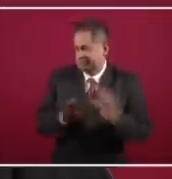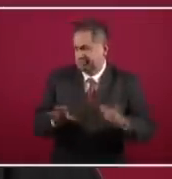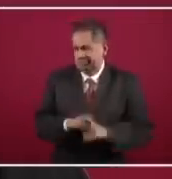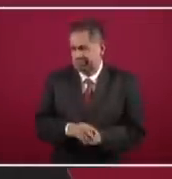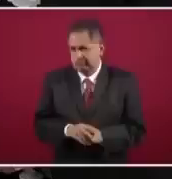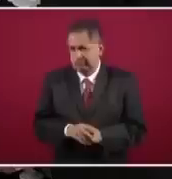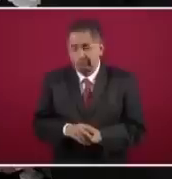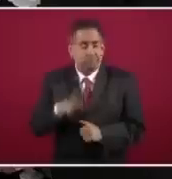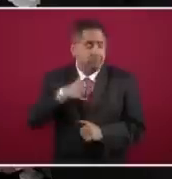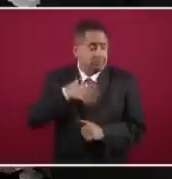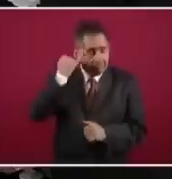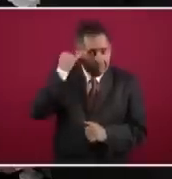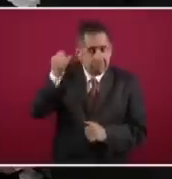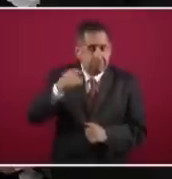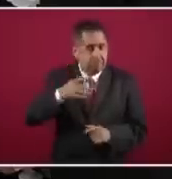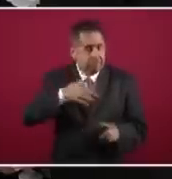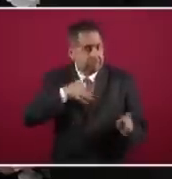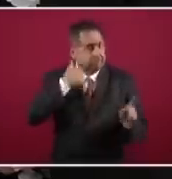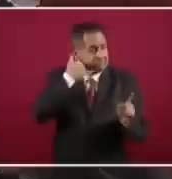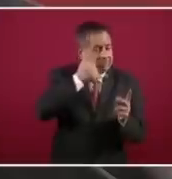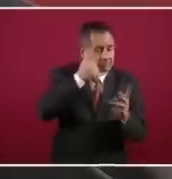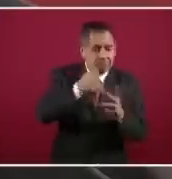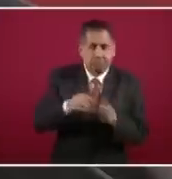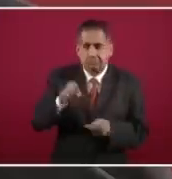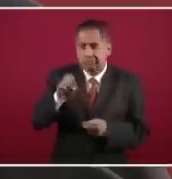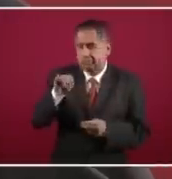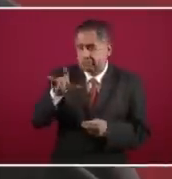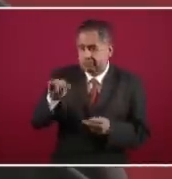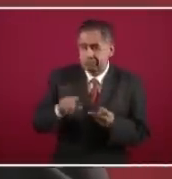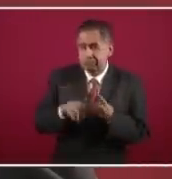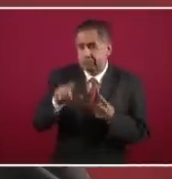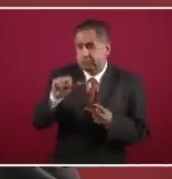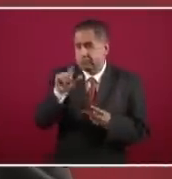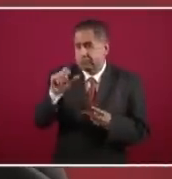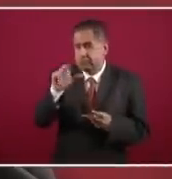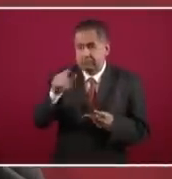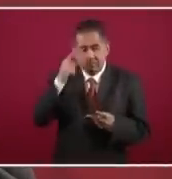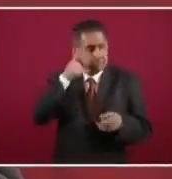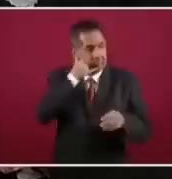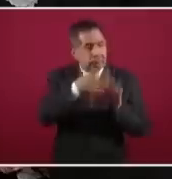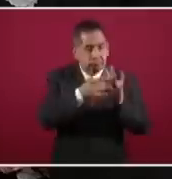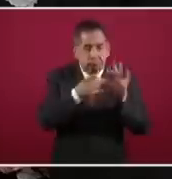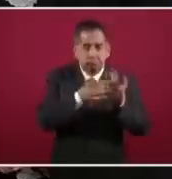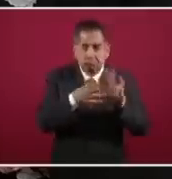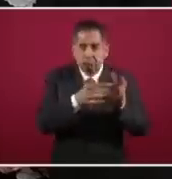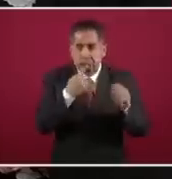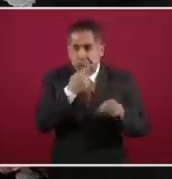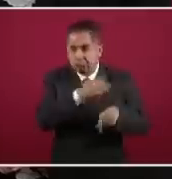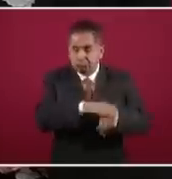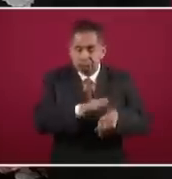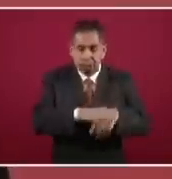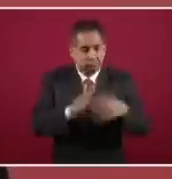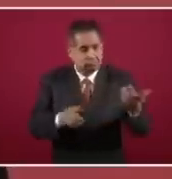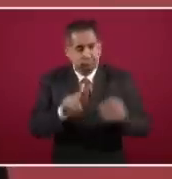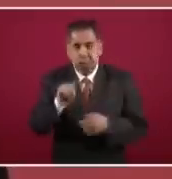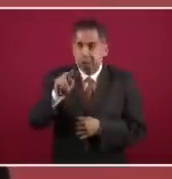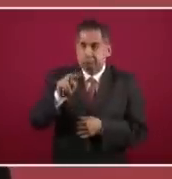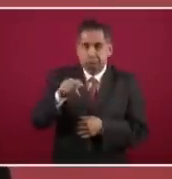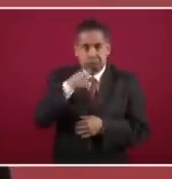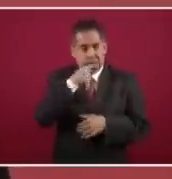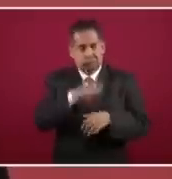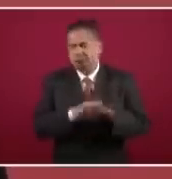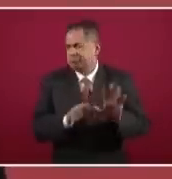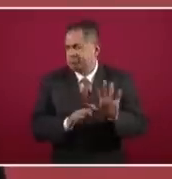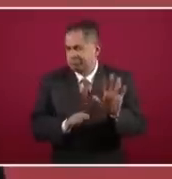Tendría yo que estarle hablando a Emilio Azcárraga para decirle que en Televisa,